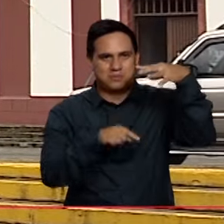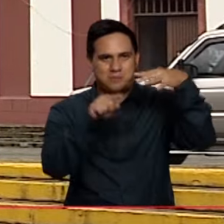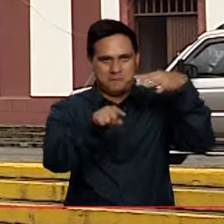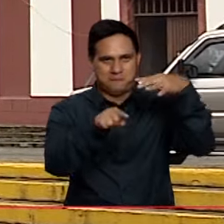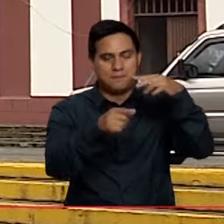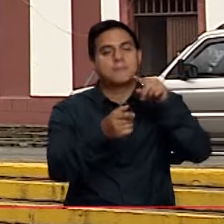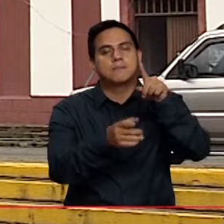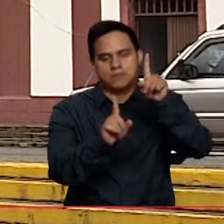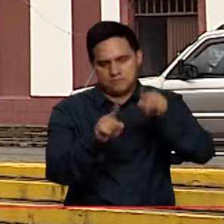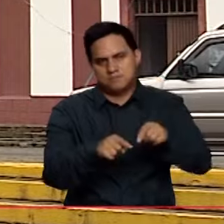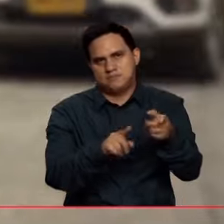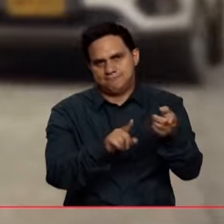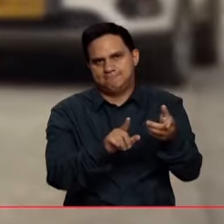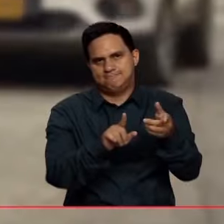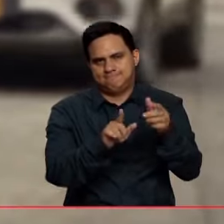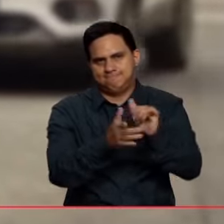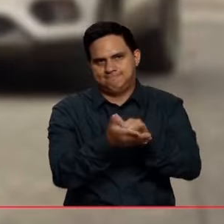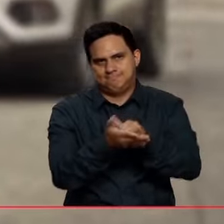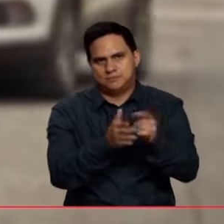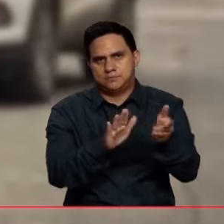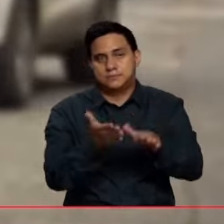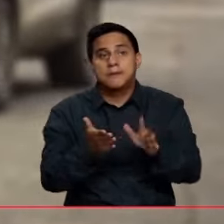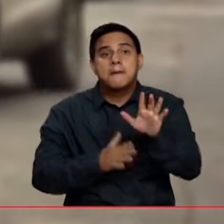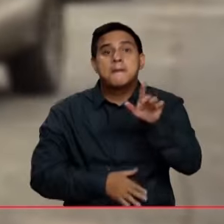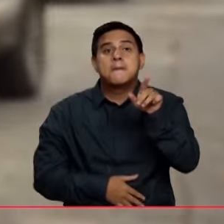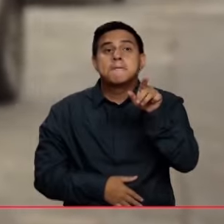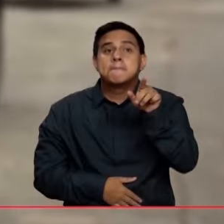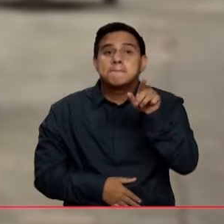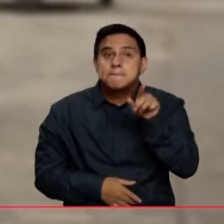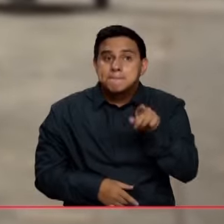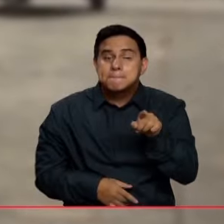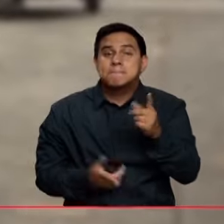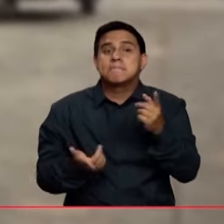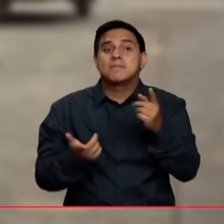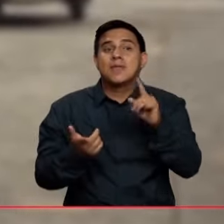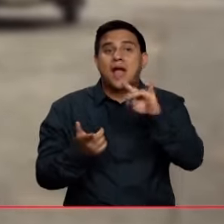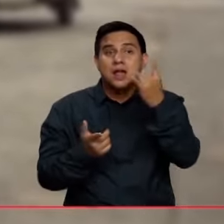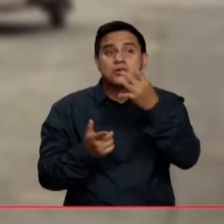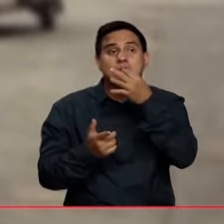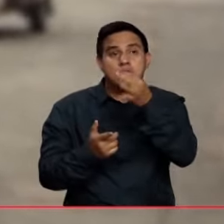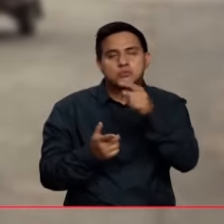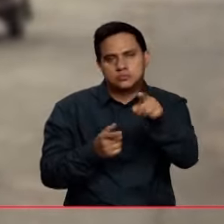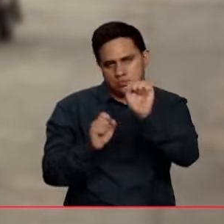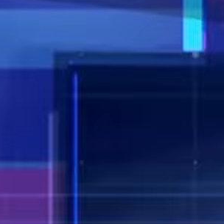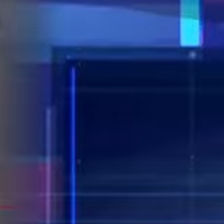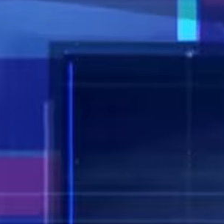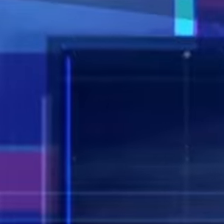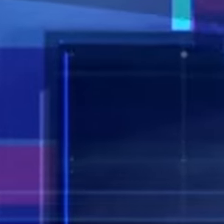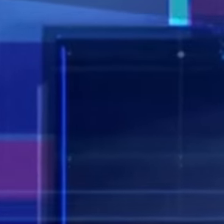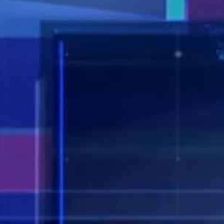ofrecen recompensa para aquella o aquellas personas que entreguen información sobre este hecho.